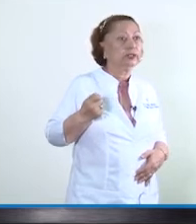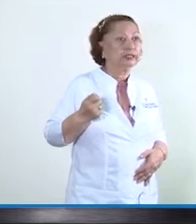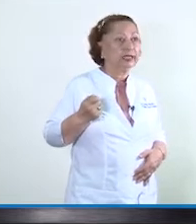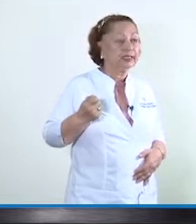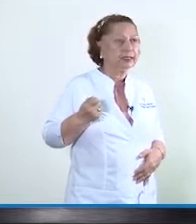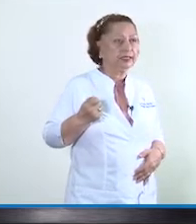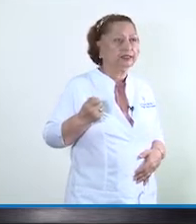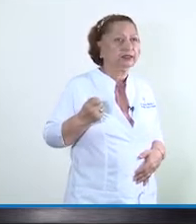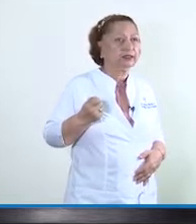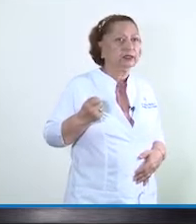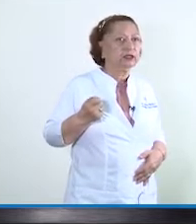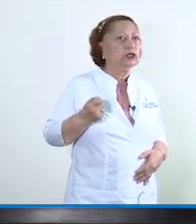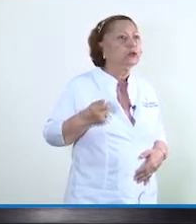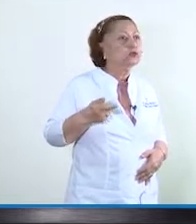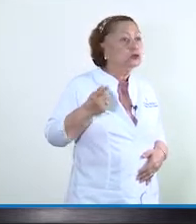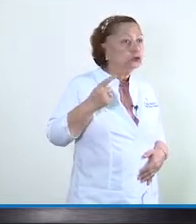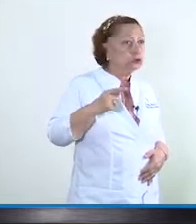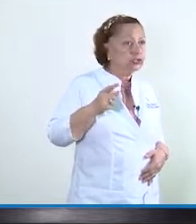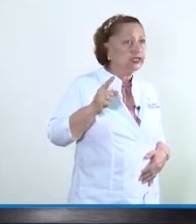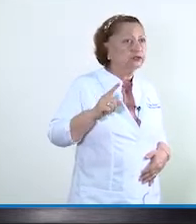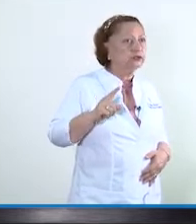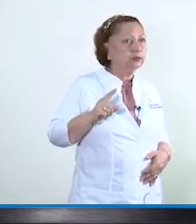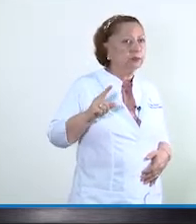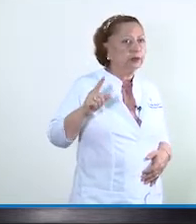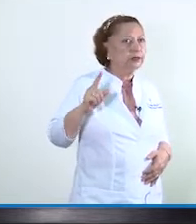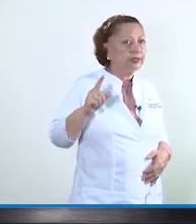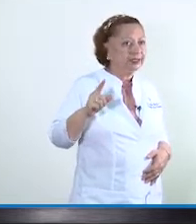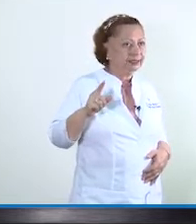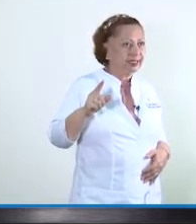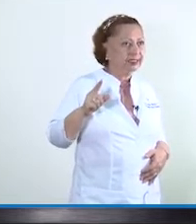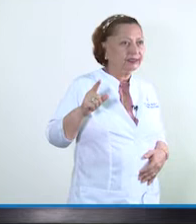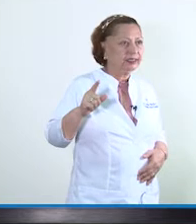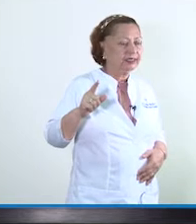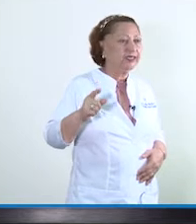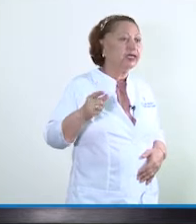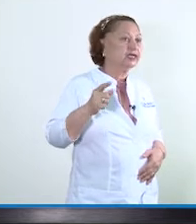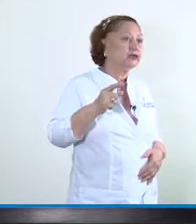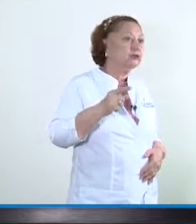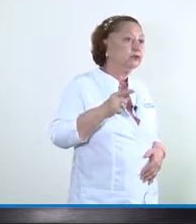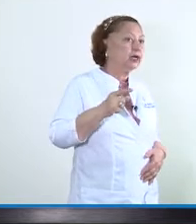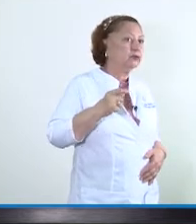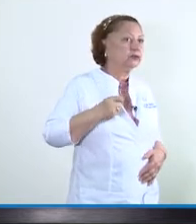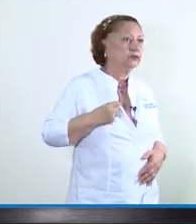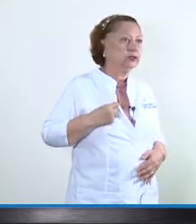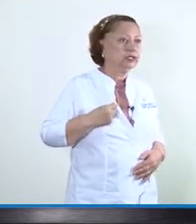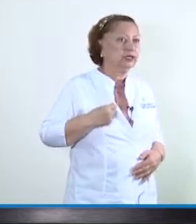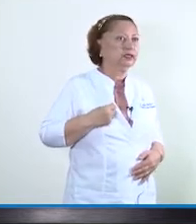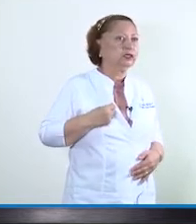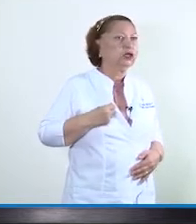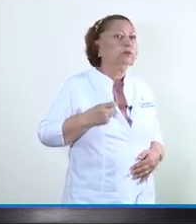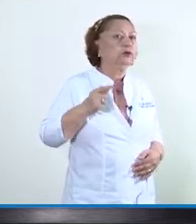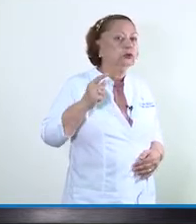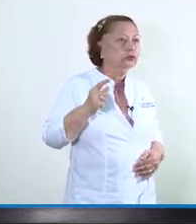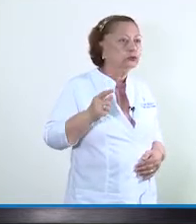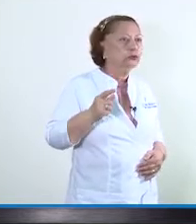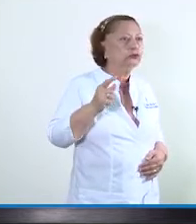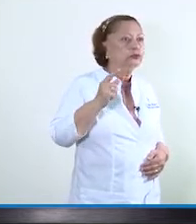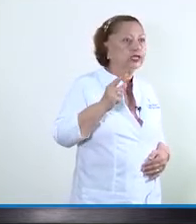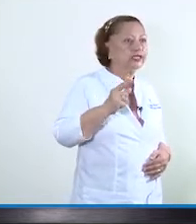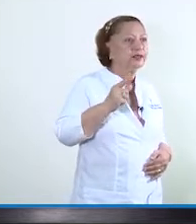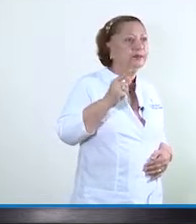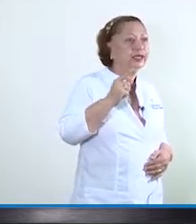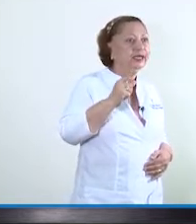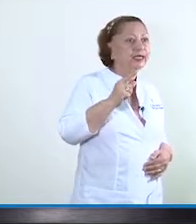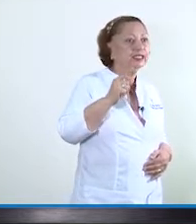arrasados por desastre. Muchos se han sobrepuesto al desastre y han enrumbado su vida, producto